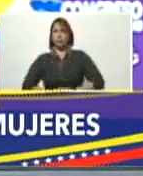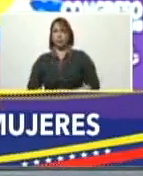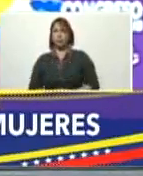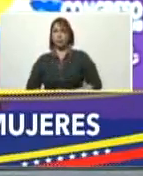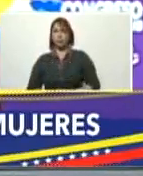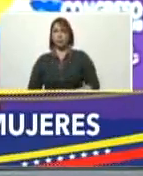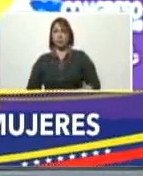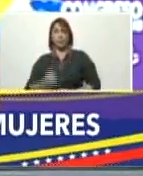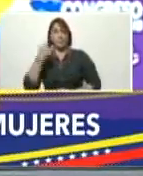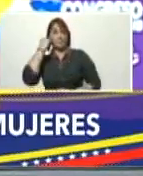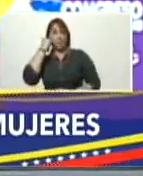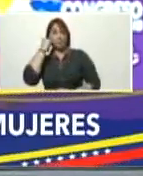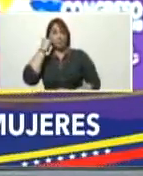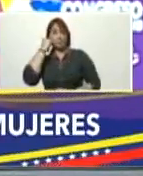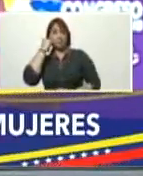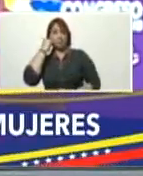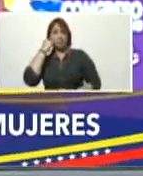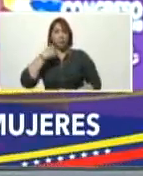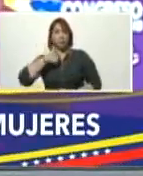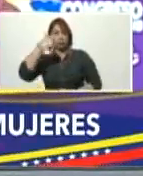Así que la mujer,